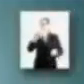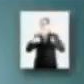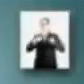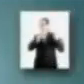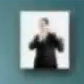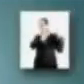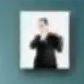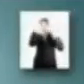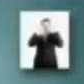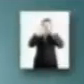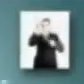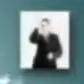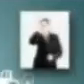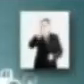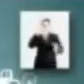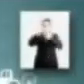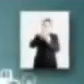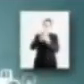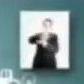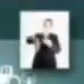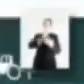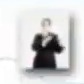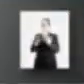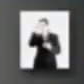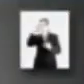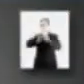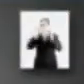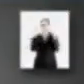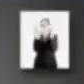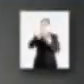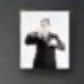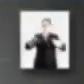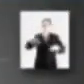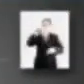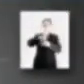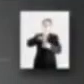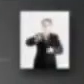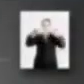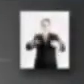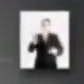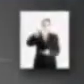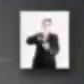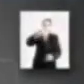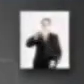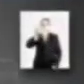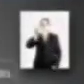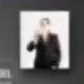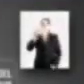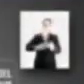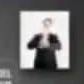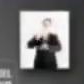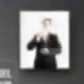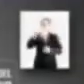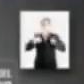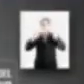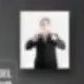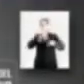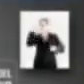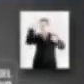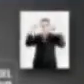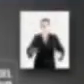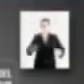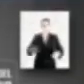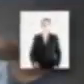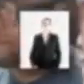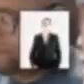gobierno, sino como una forma más avanzada de convivencia entre la gente, ¿no? Que nos